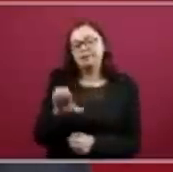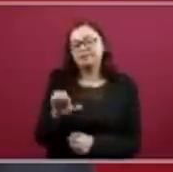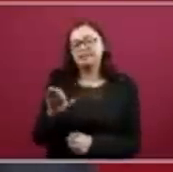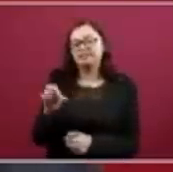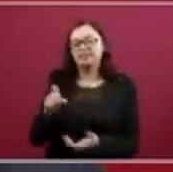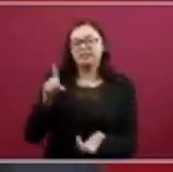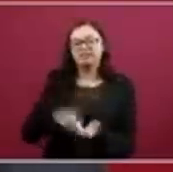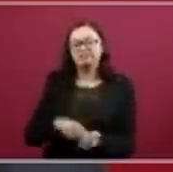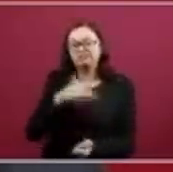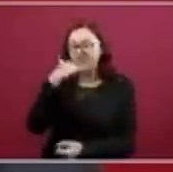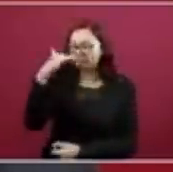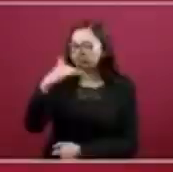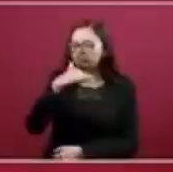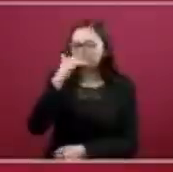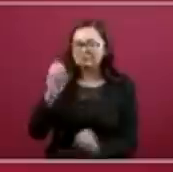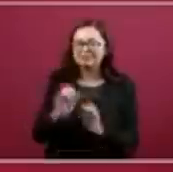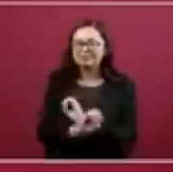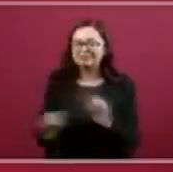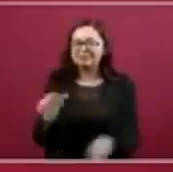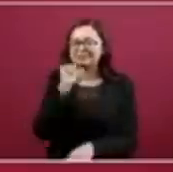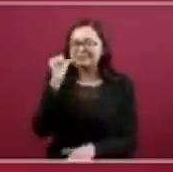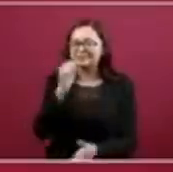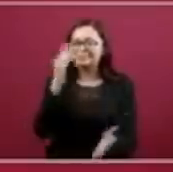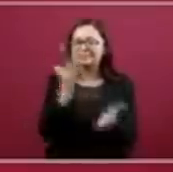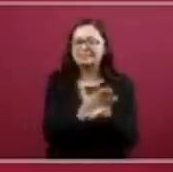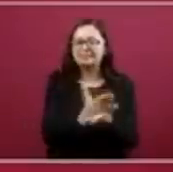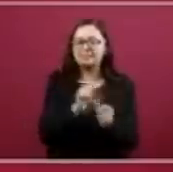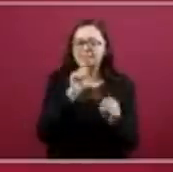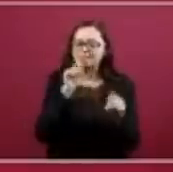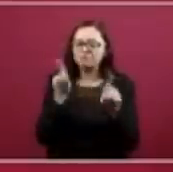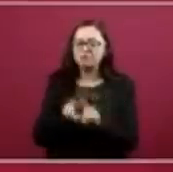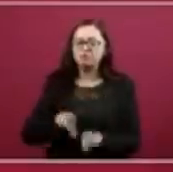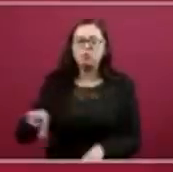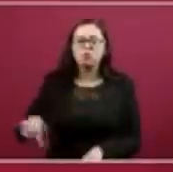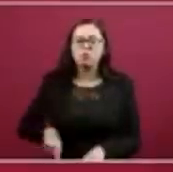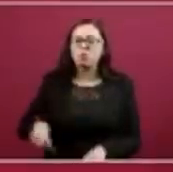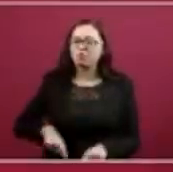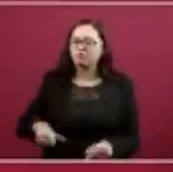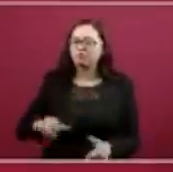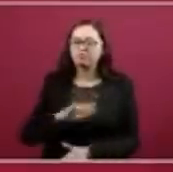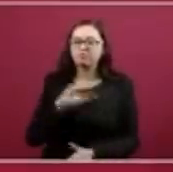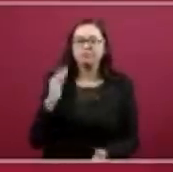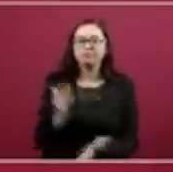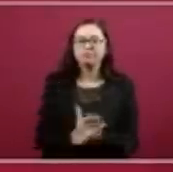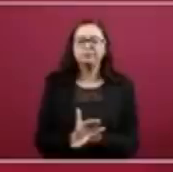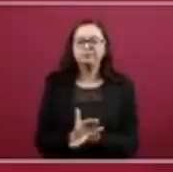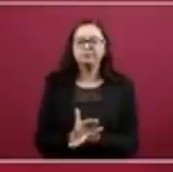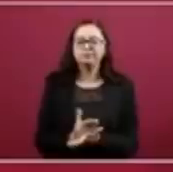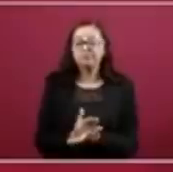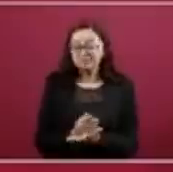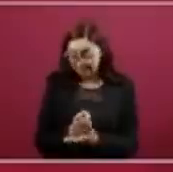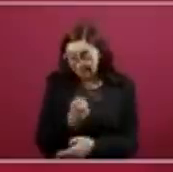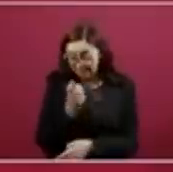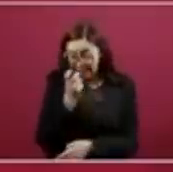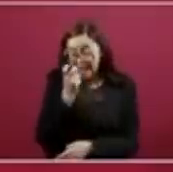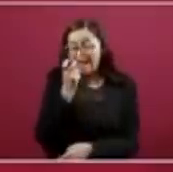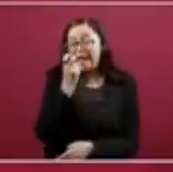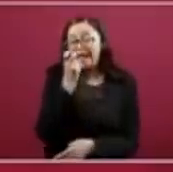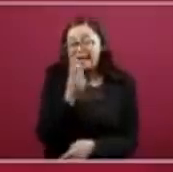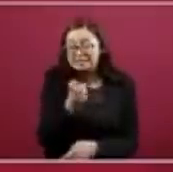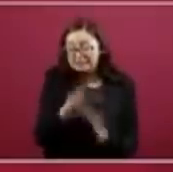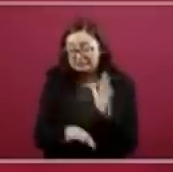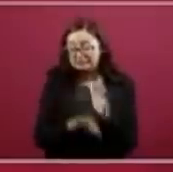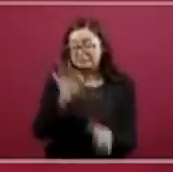Electricidad ni en el gobierno, y eso hace la